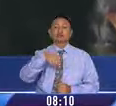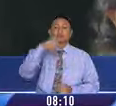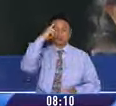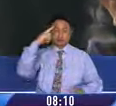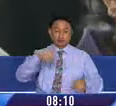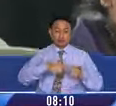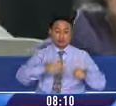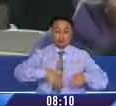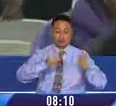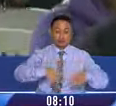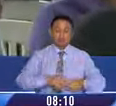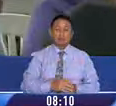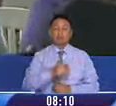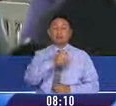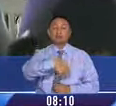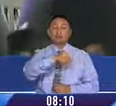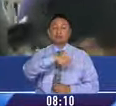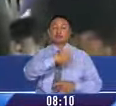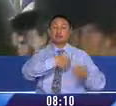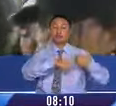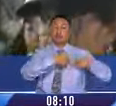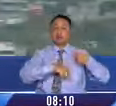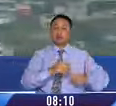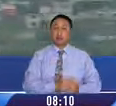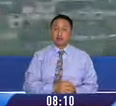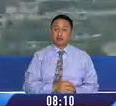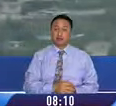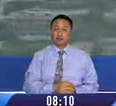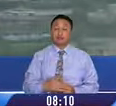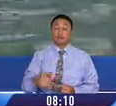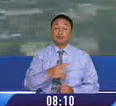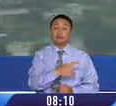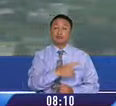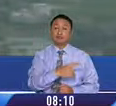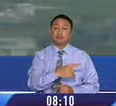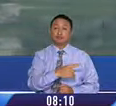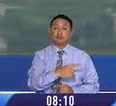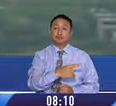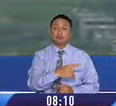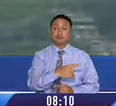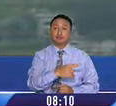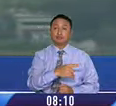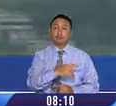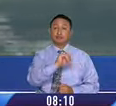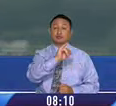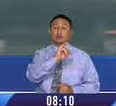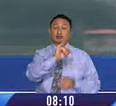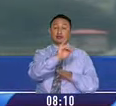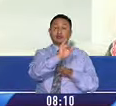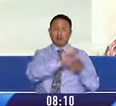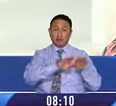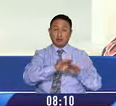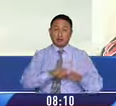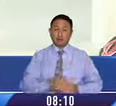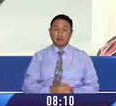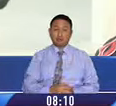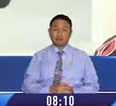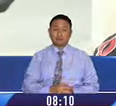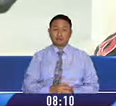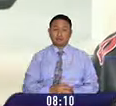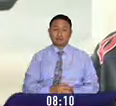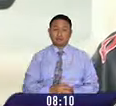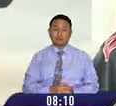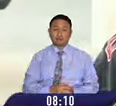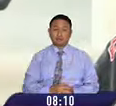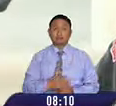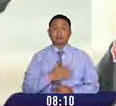de posicionamiento para los comerciantes que están ubicados en la plataforma de la Ciudadela Ibarra, también en el sur de Quito. Significa la